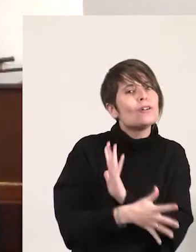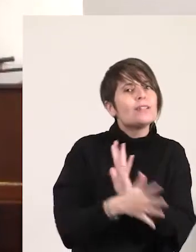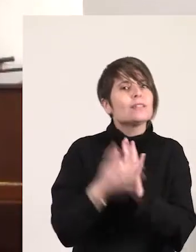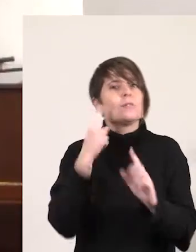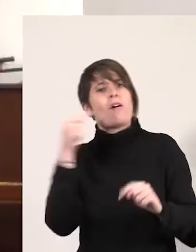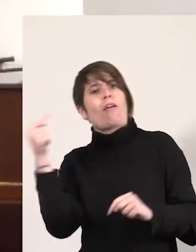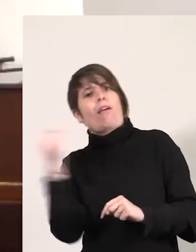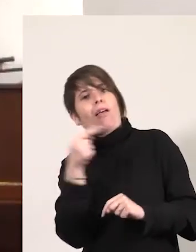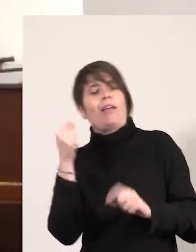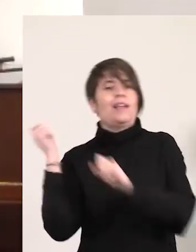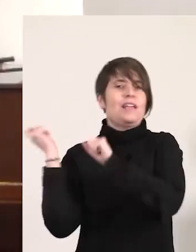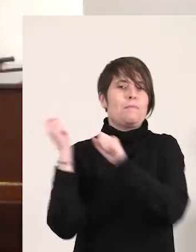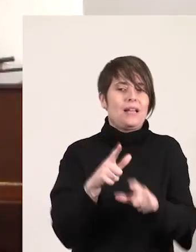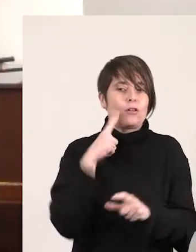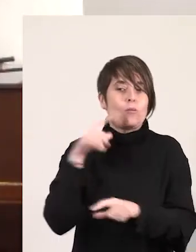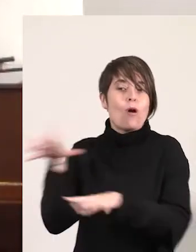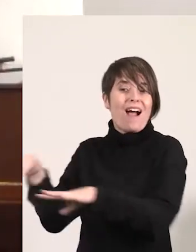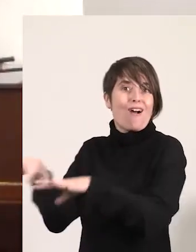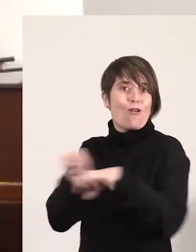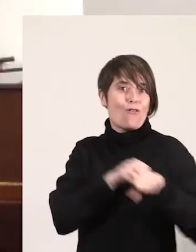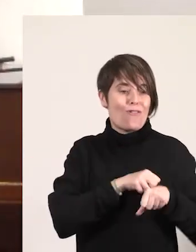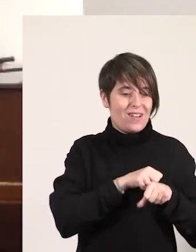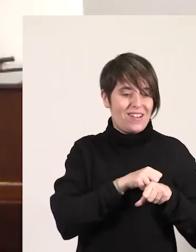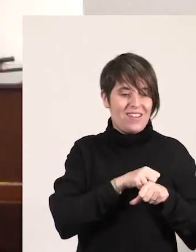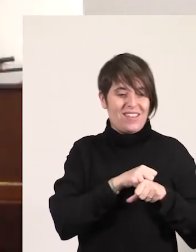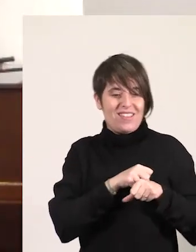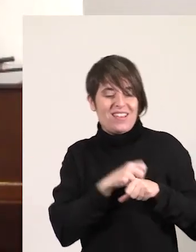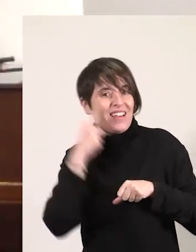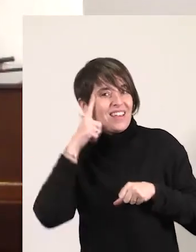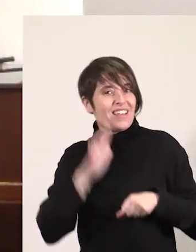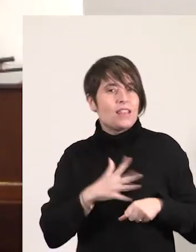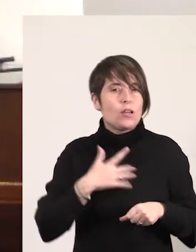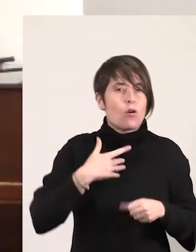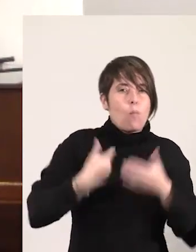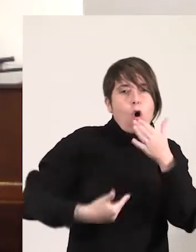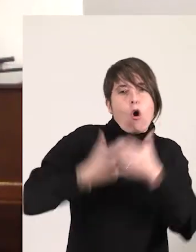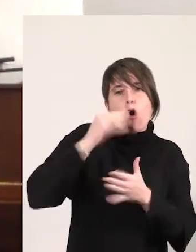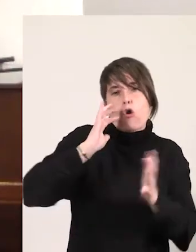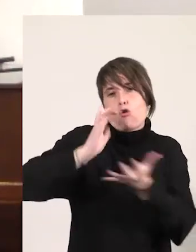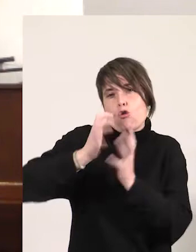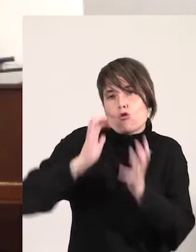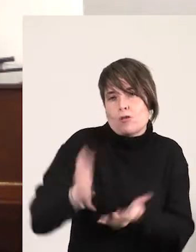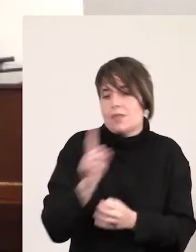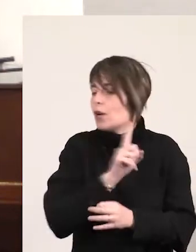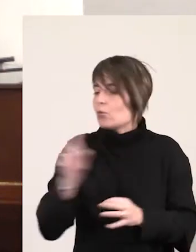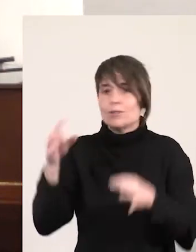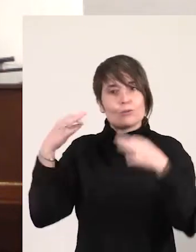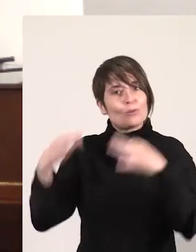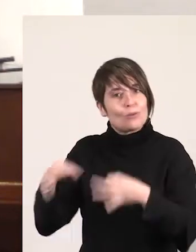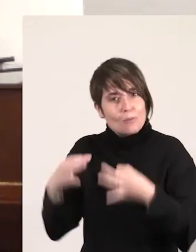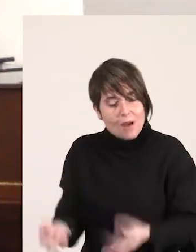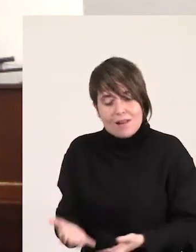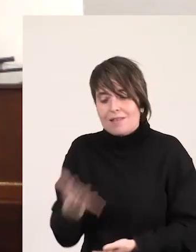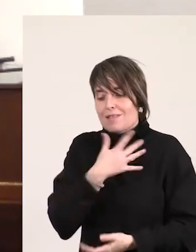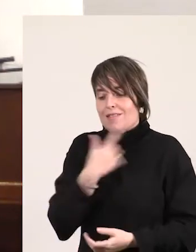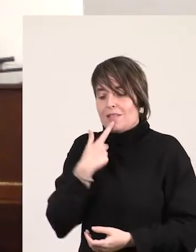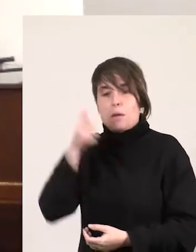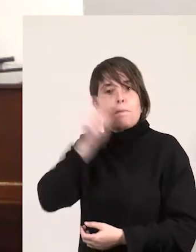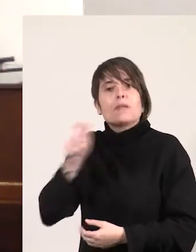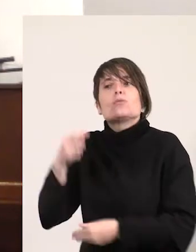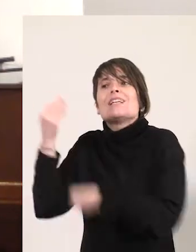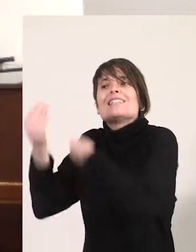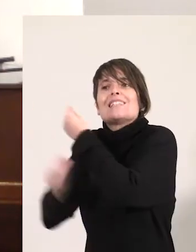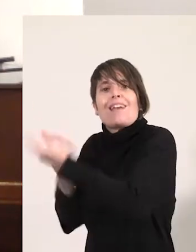casi siempre es leído desde el inmigracionalismo, que es un término de red acoge, ¿no? Que junta un poco como el sensacionalismo y la inmigración, no desde